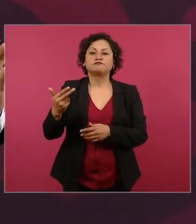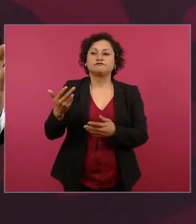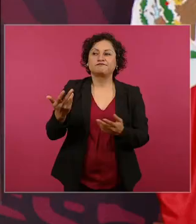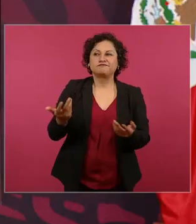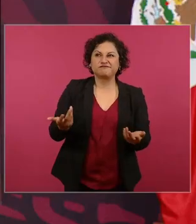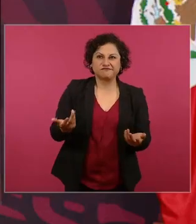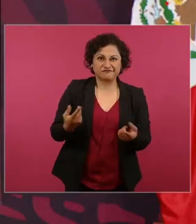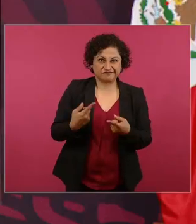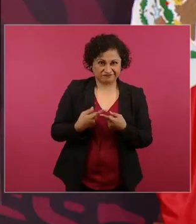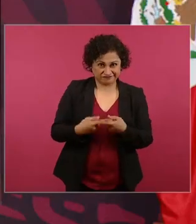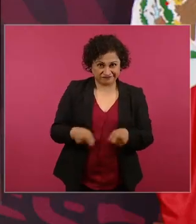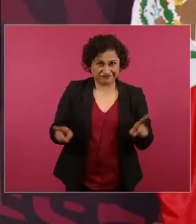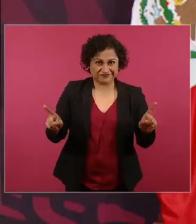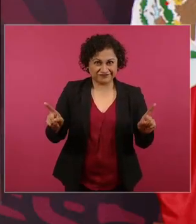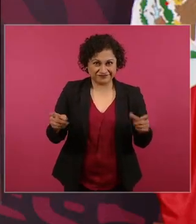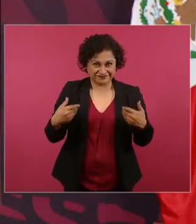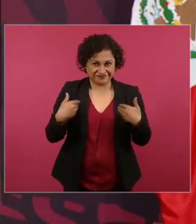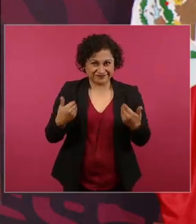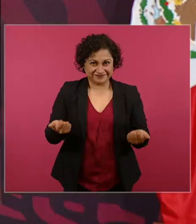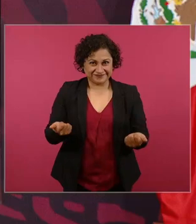Entonces, ya eso no.